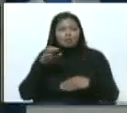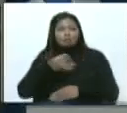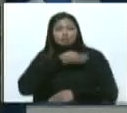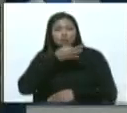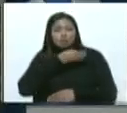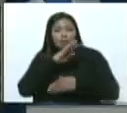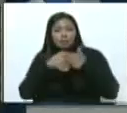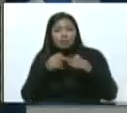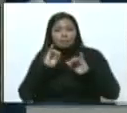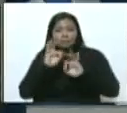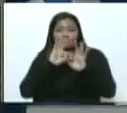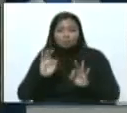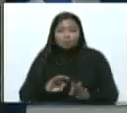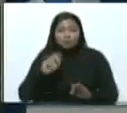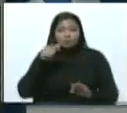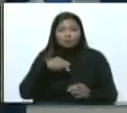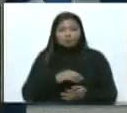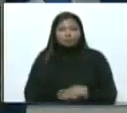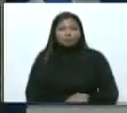de estos